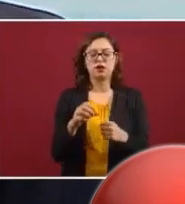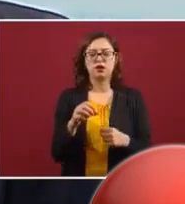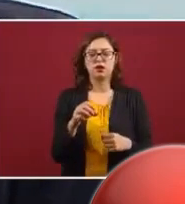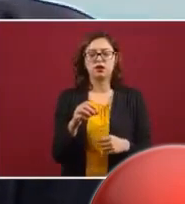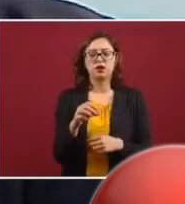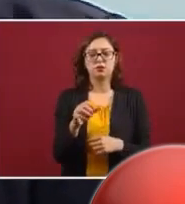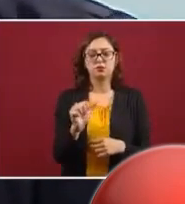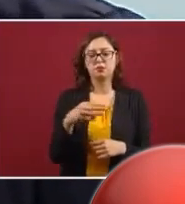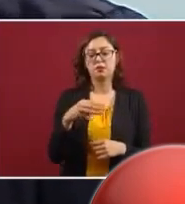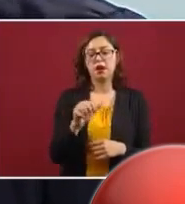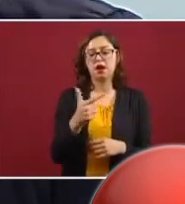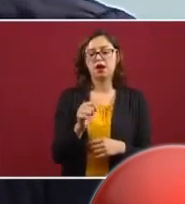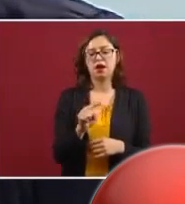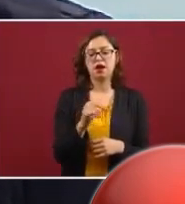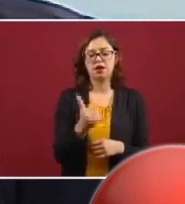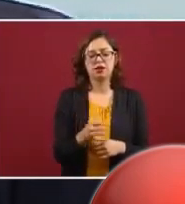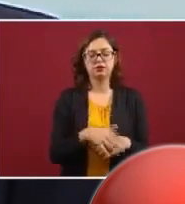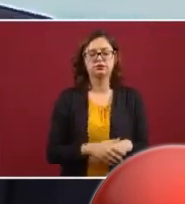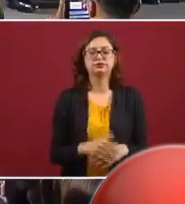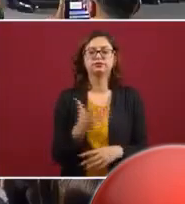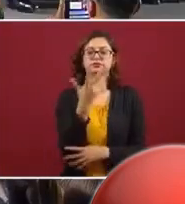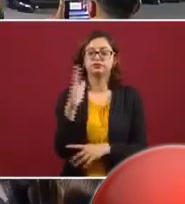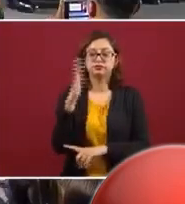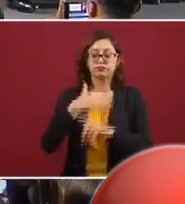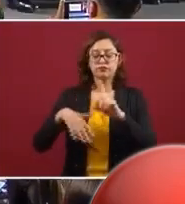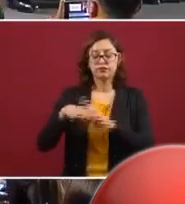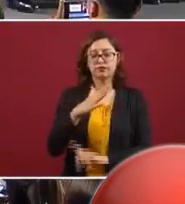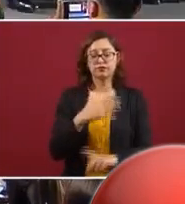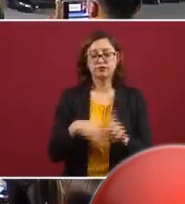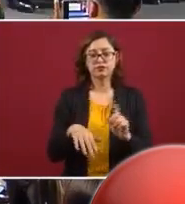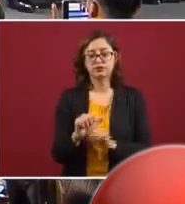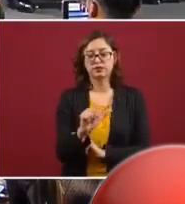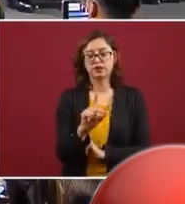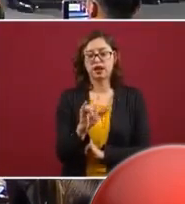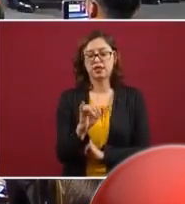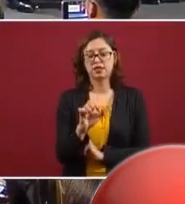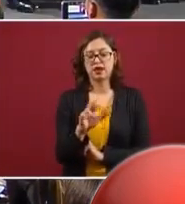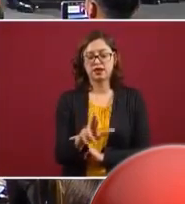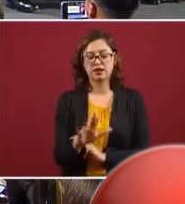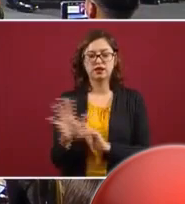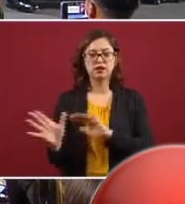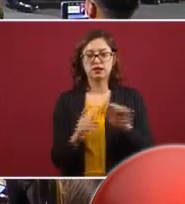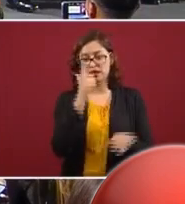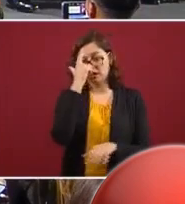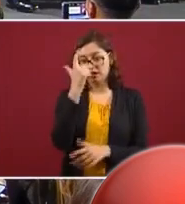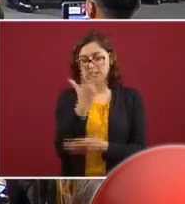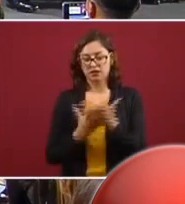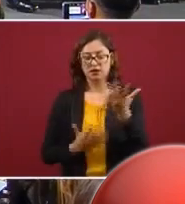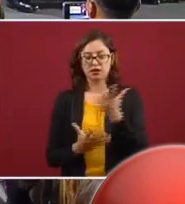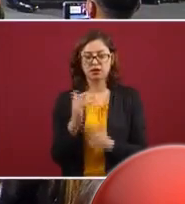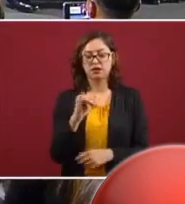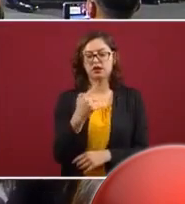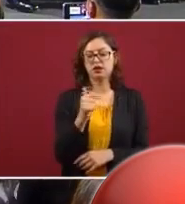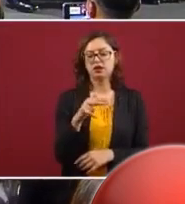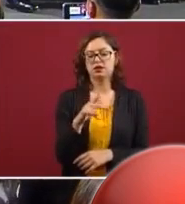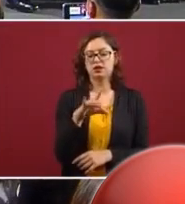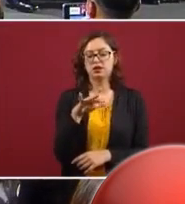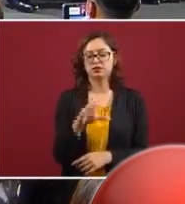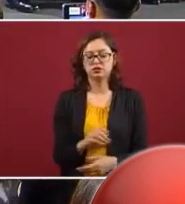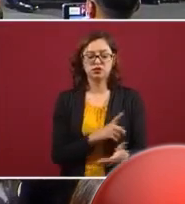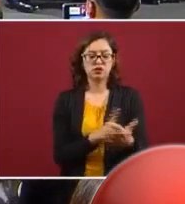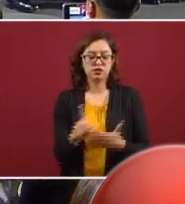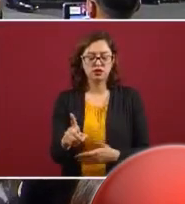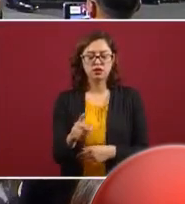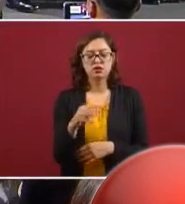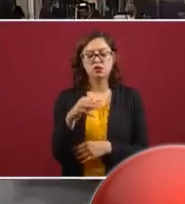En protección al ambiente está Edgar Pérez Aldair, en ingenio emprendedor está José Ignacio Soto Esquivel, en derechos humanos está